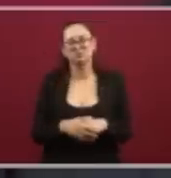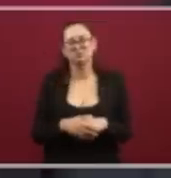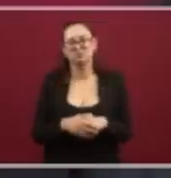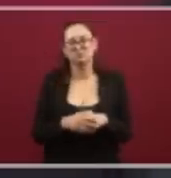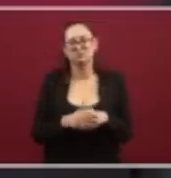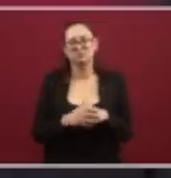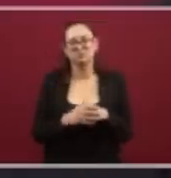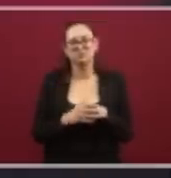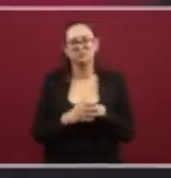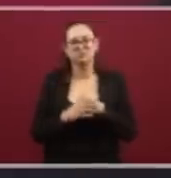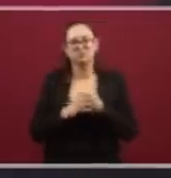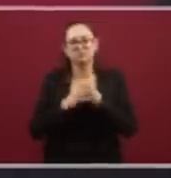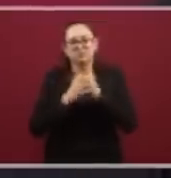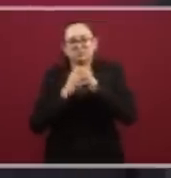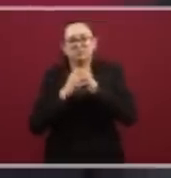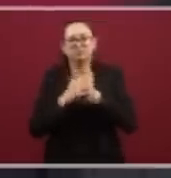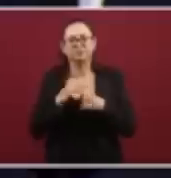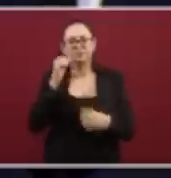de qué